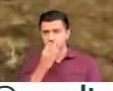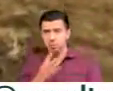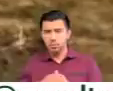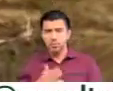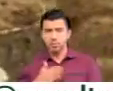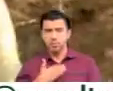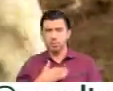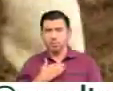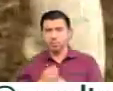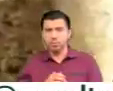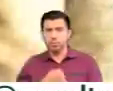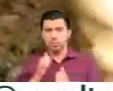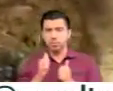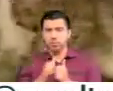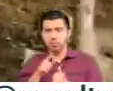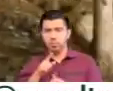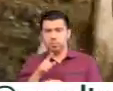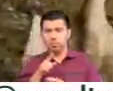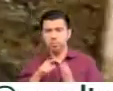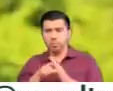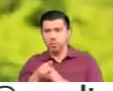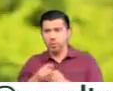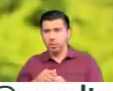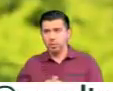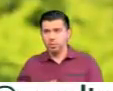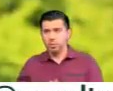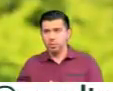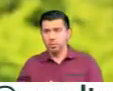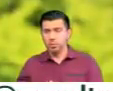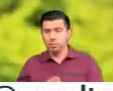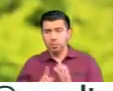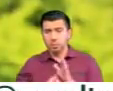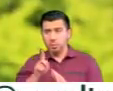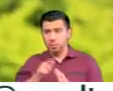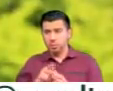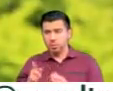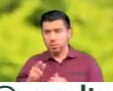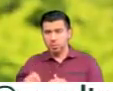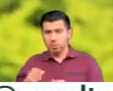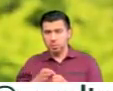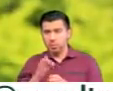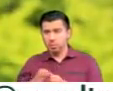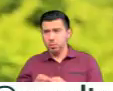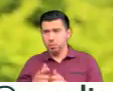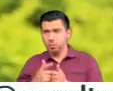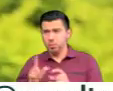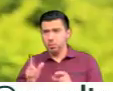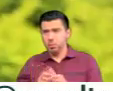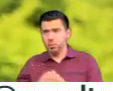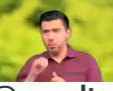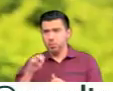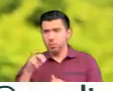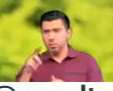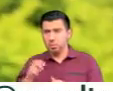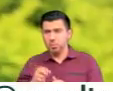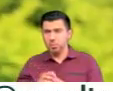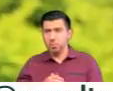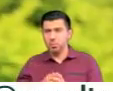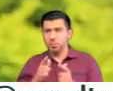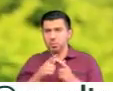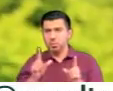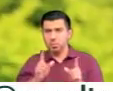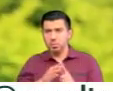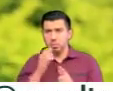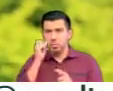progreso. Para nosotros ser el municipio libre de minas, libre de sospechas de todas las minas que habían dejado en